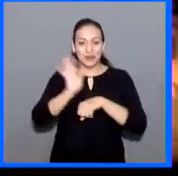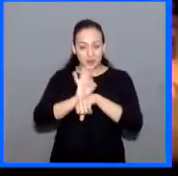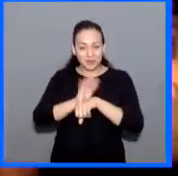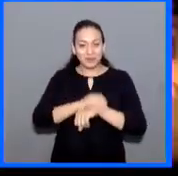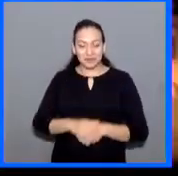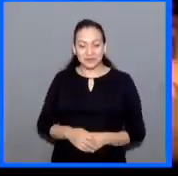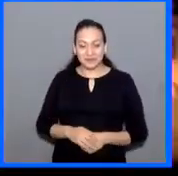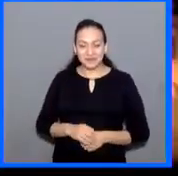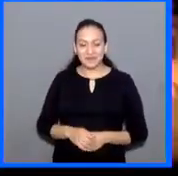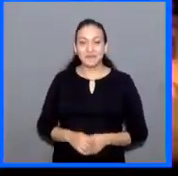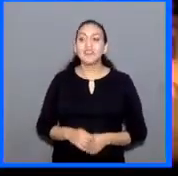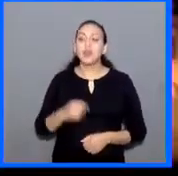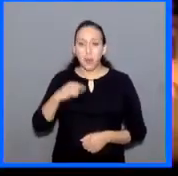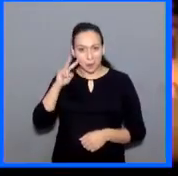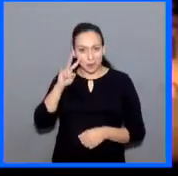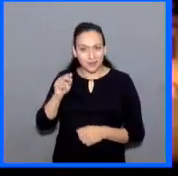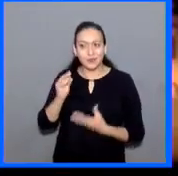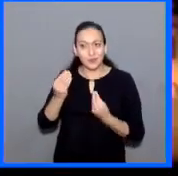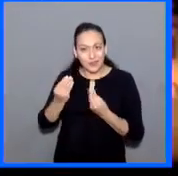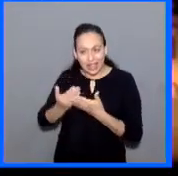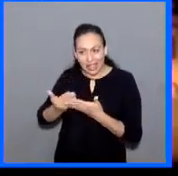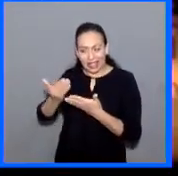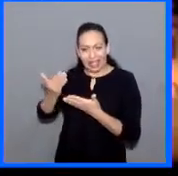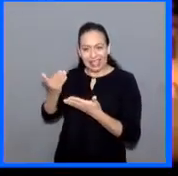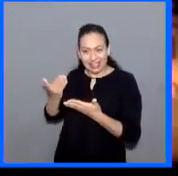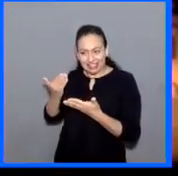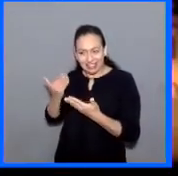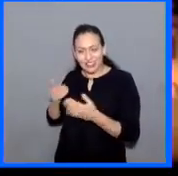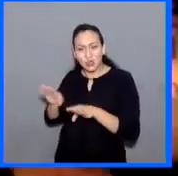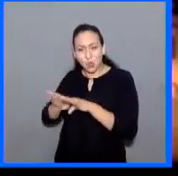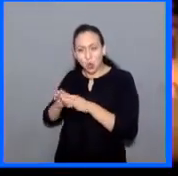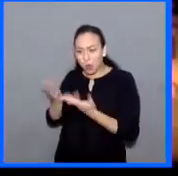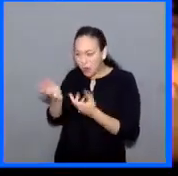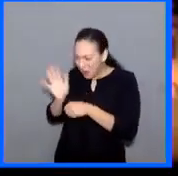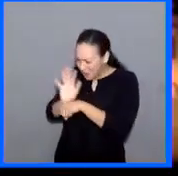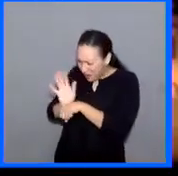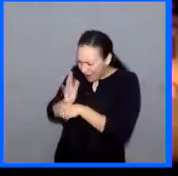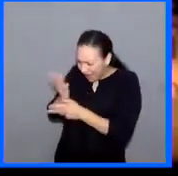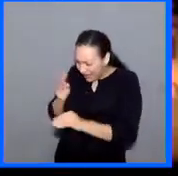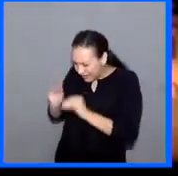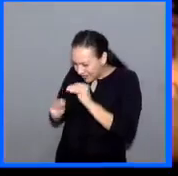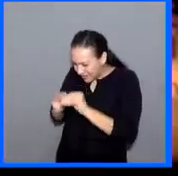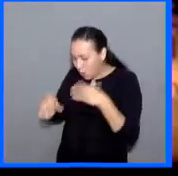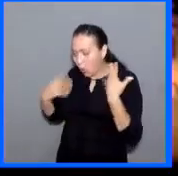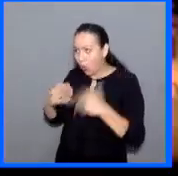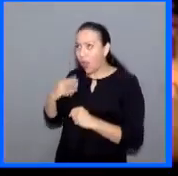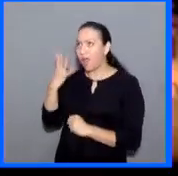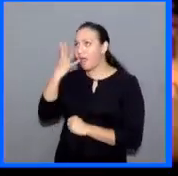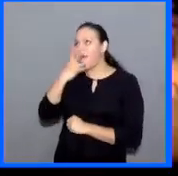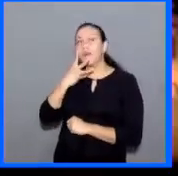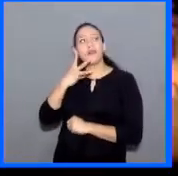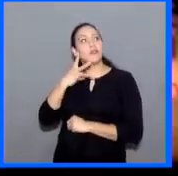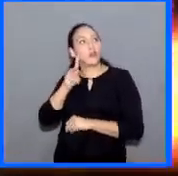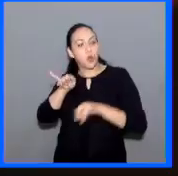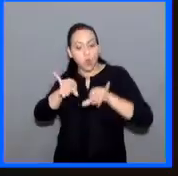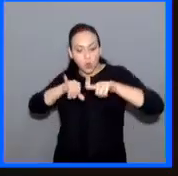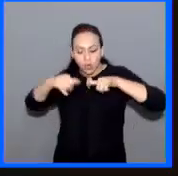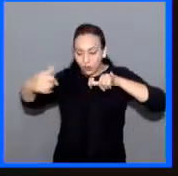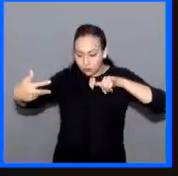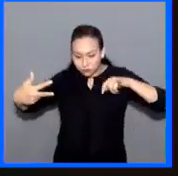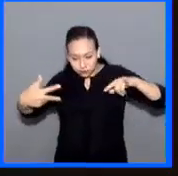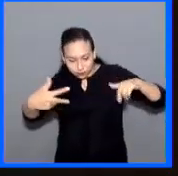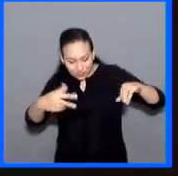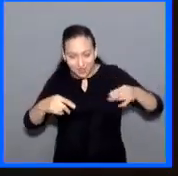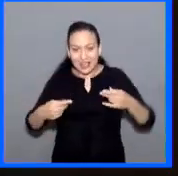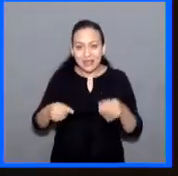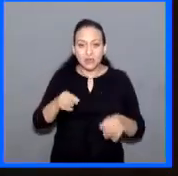de cámaras del stop motion, pero no me imaginaba que los iban a hacer así de grandes o así de espectaculares. Creo que es la primera vez que veo algo así.